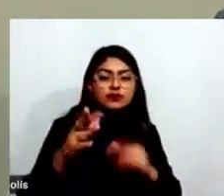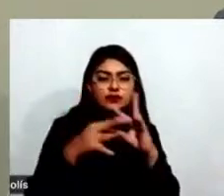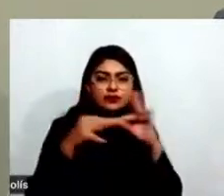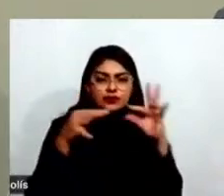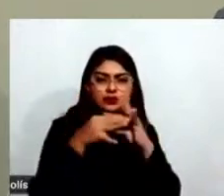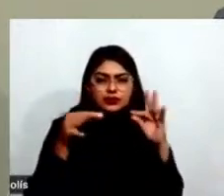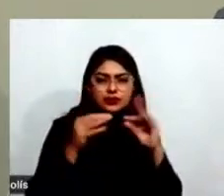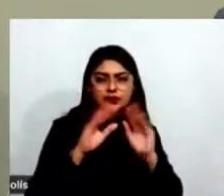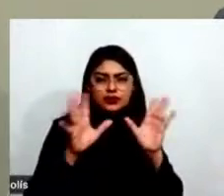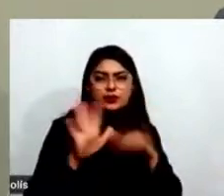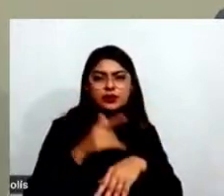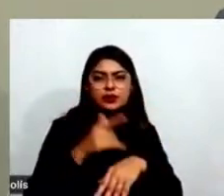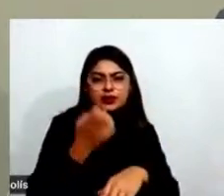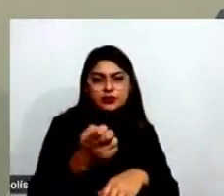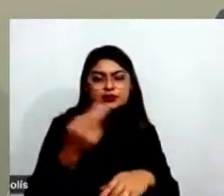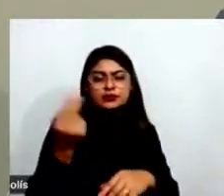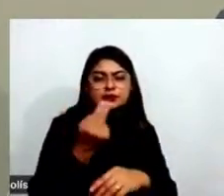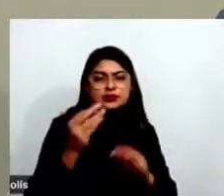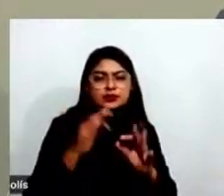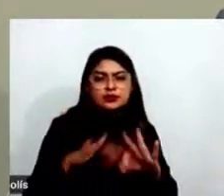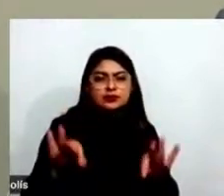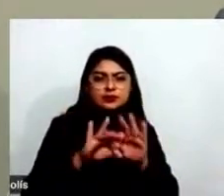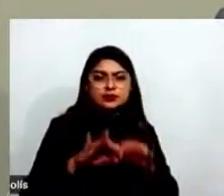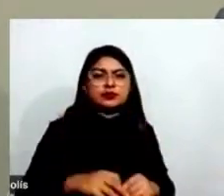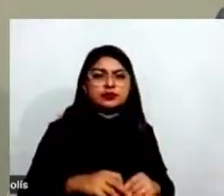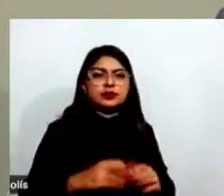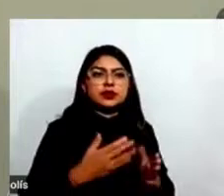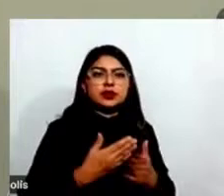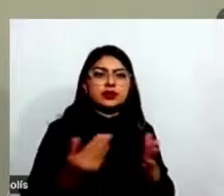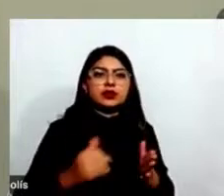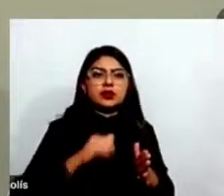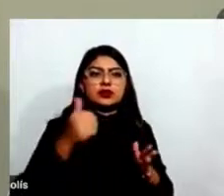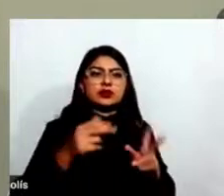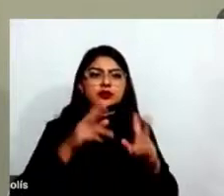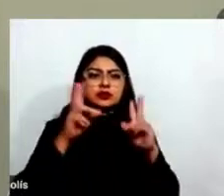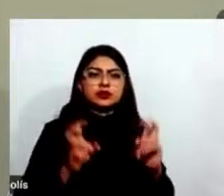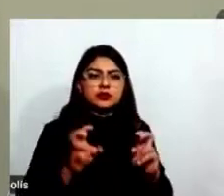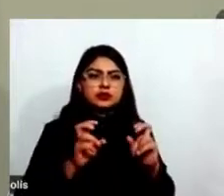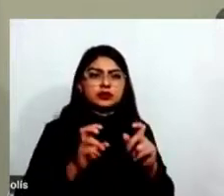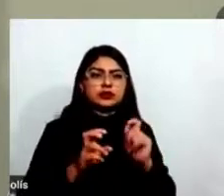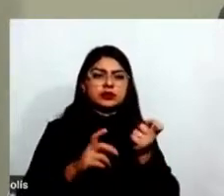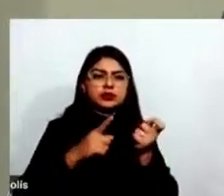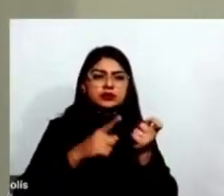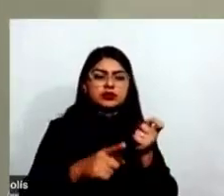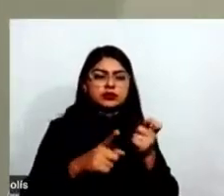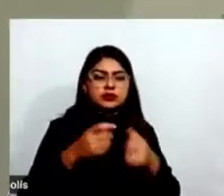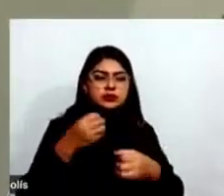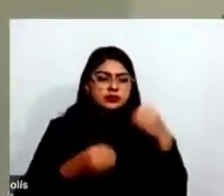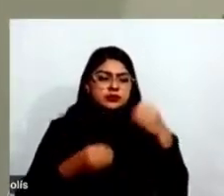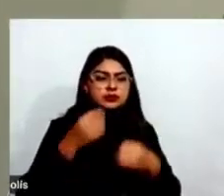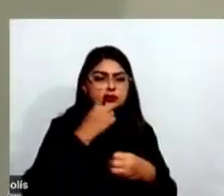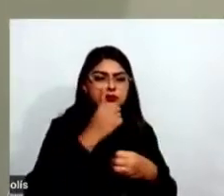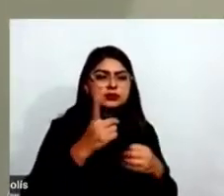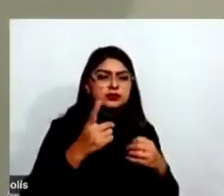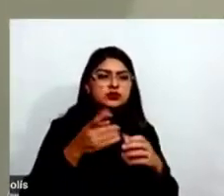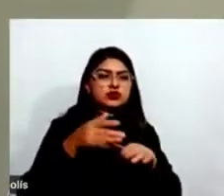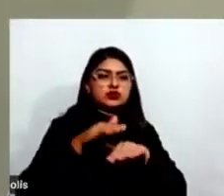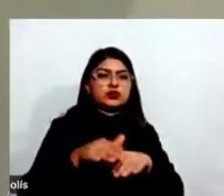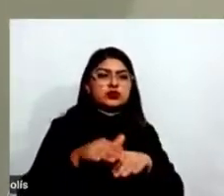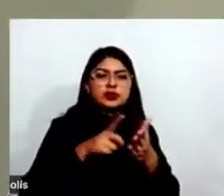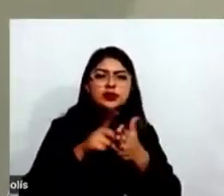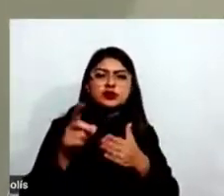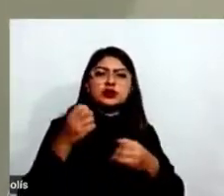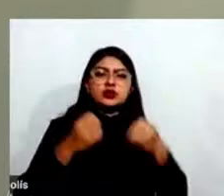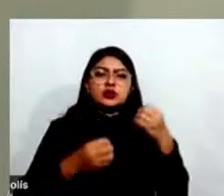Otro tema que también ya había mencionado el ministro es el tema de los derechos de los jueces y juezas.